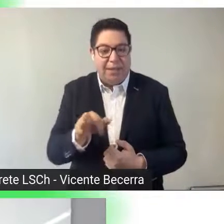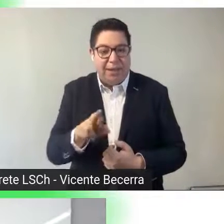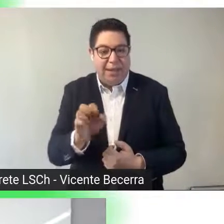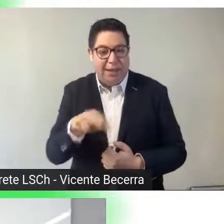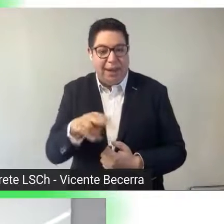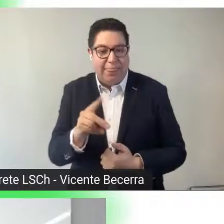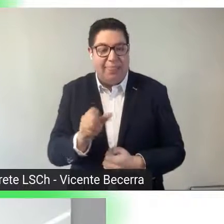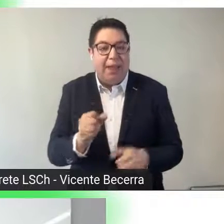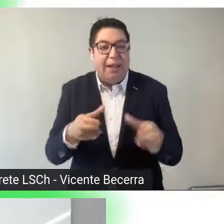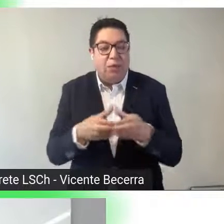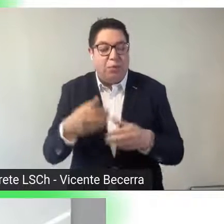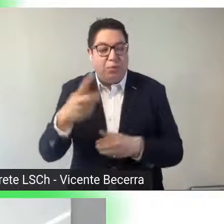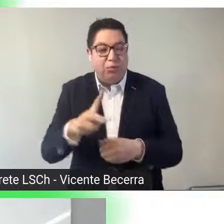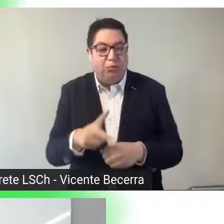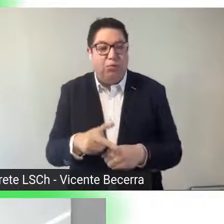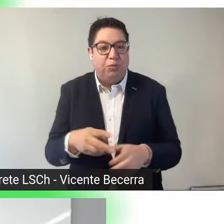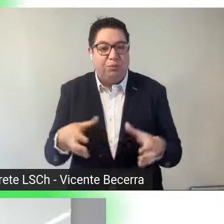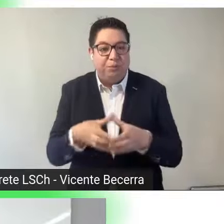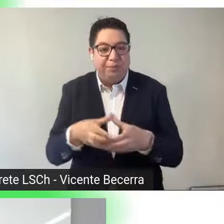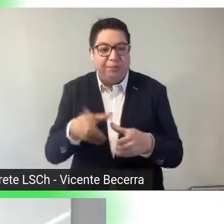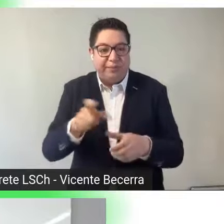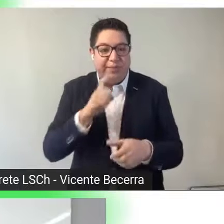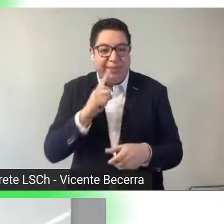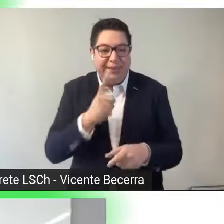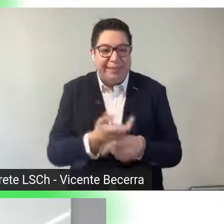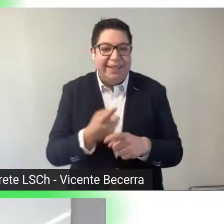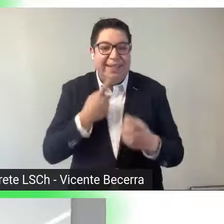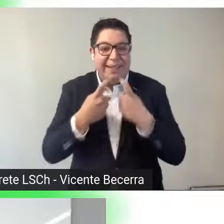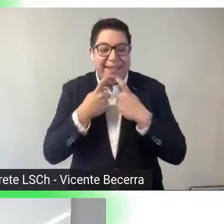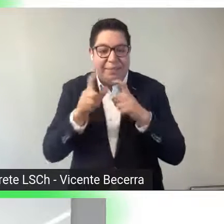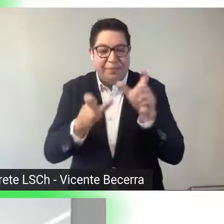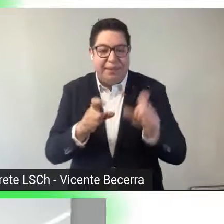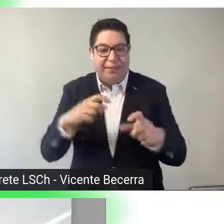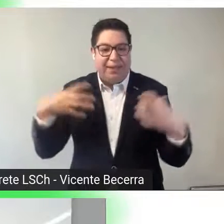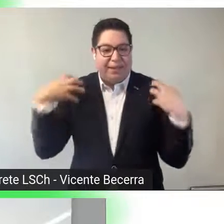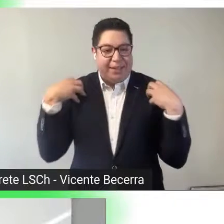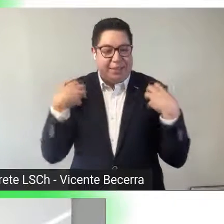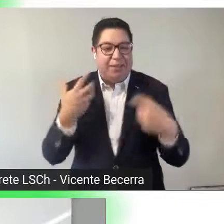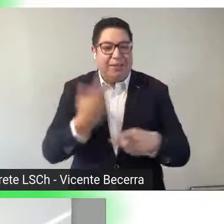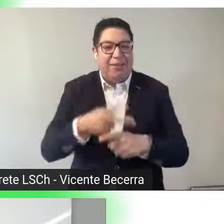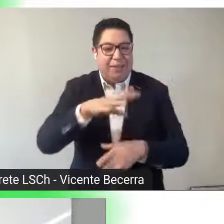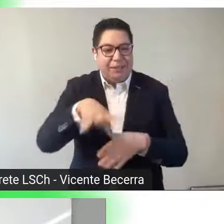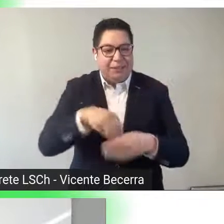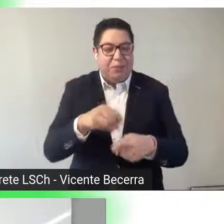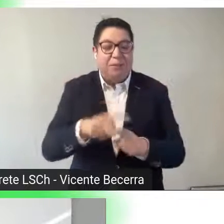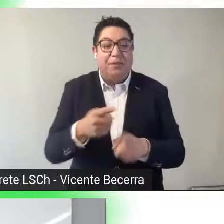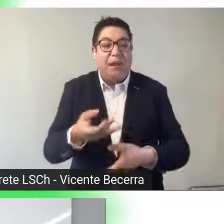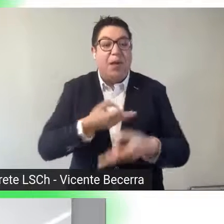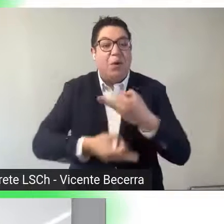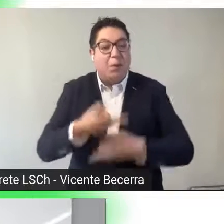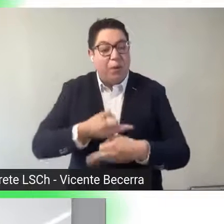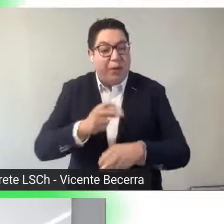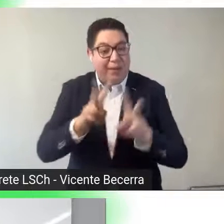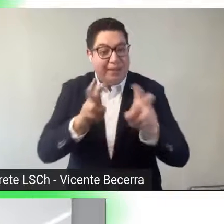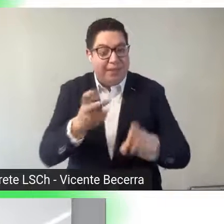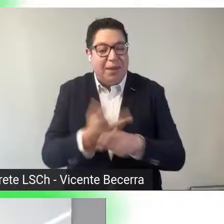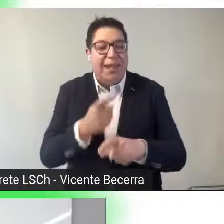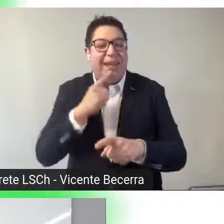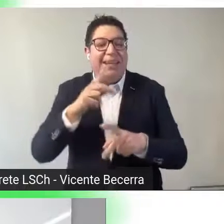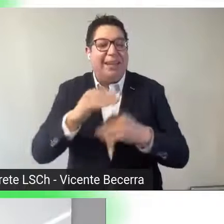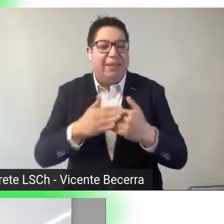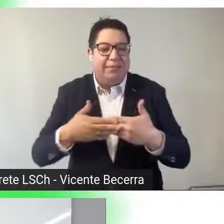laboratorio, quien está como consultora de la Red de Innovadores Públicos, y nos va a contar un poco más qué es lo que